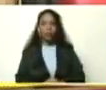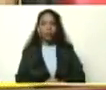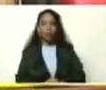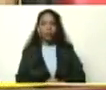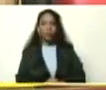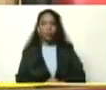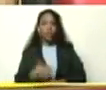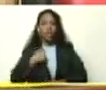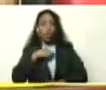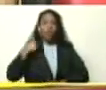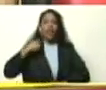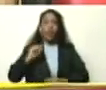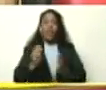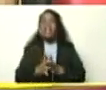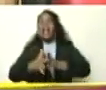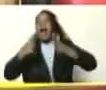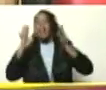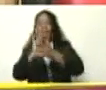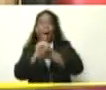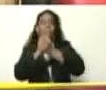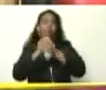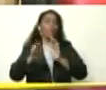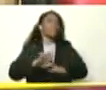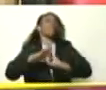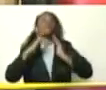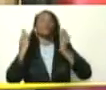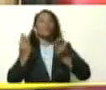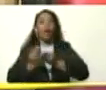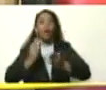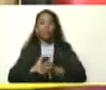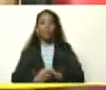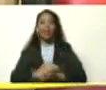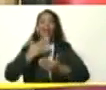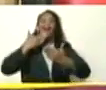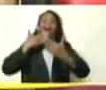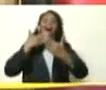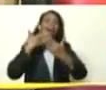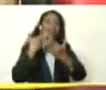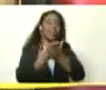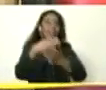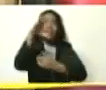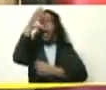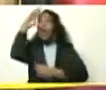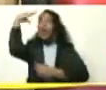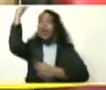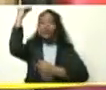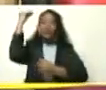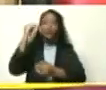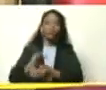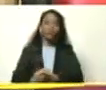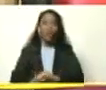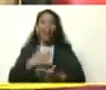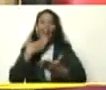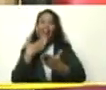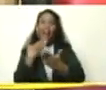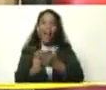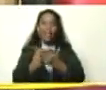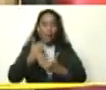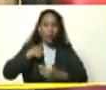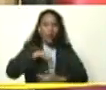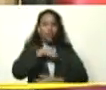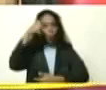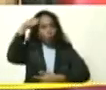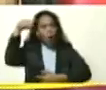Y hemos tenido grandes amigos en el mundo, gracias a Dios, gracias a nuestro